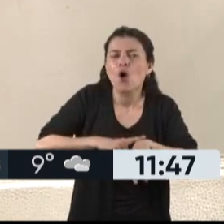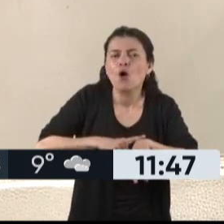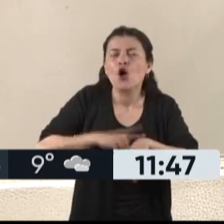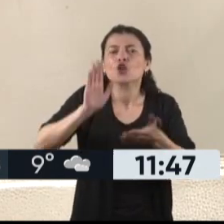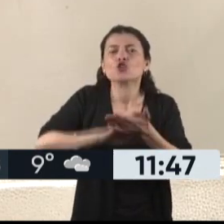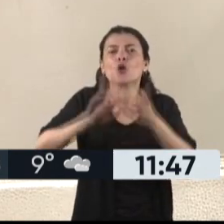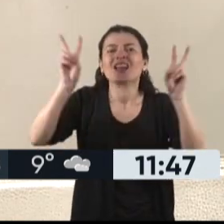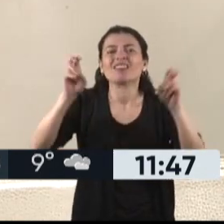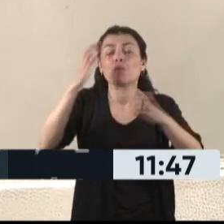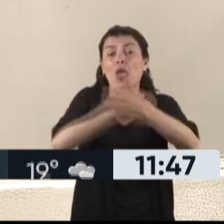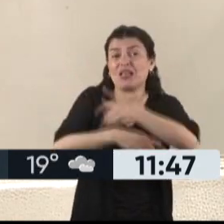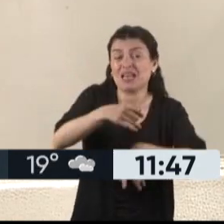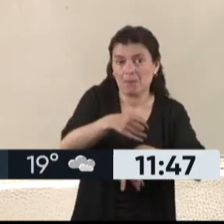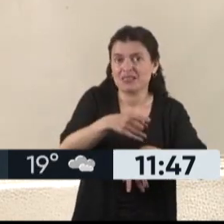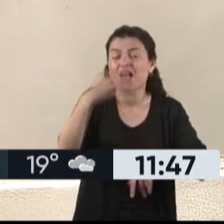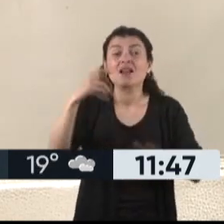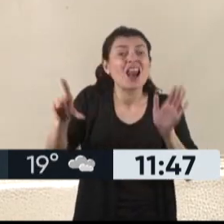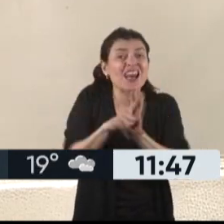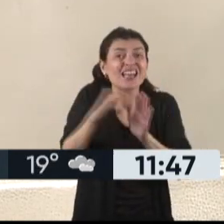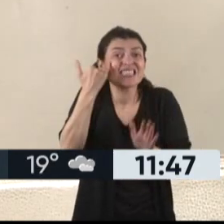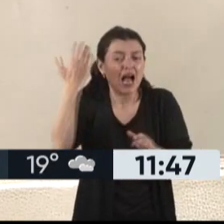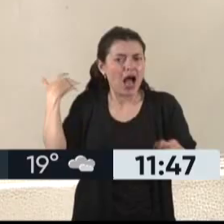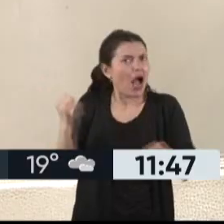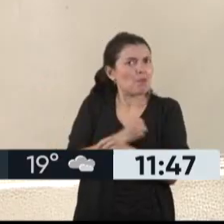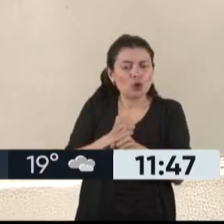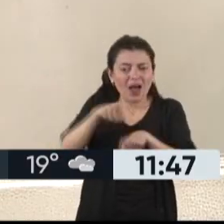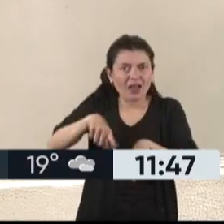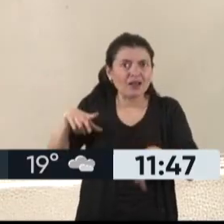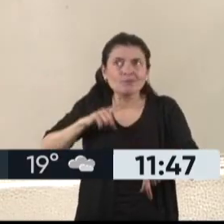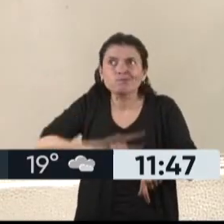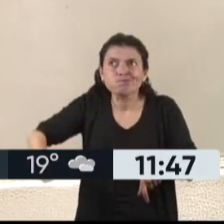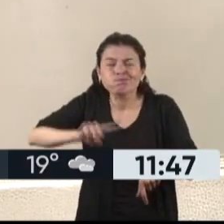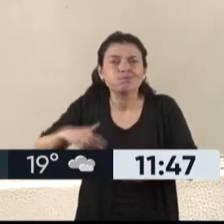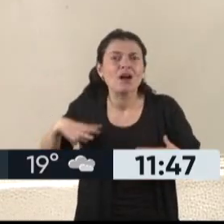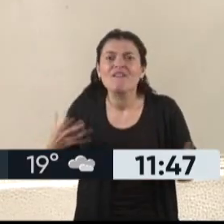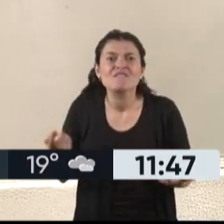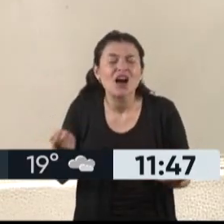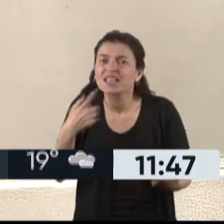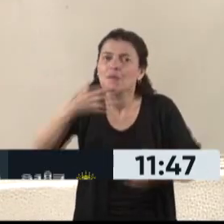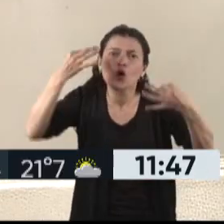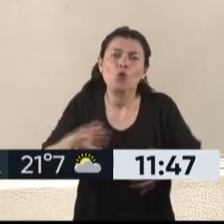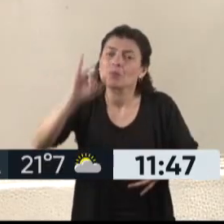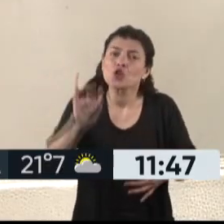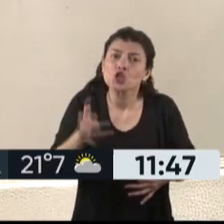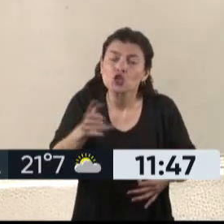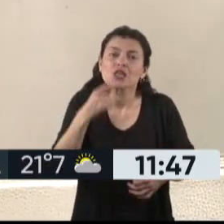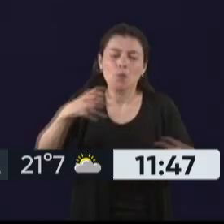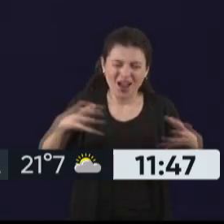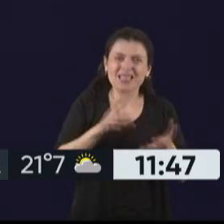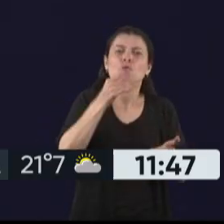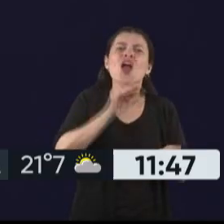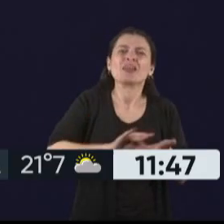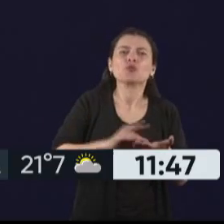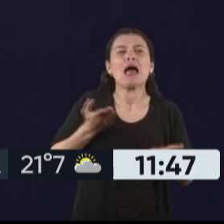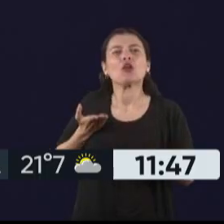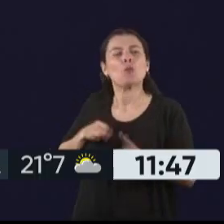en el cual deberían cumplir con la reglamentación. De hecho, él decía que iba a hacer algún tipo de presentación para que el gobierno apurara en ese sentido. Bueno, está